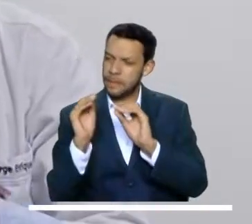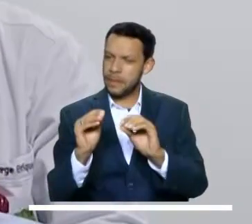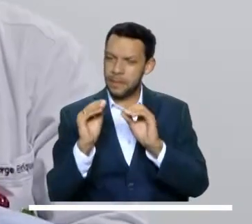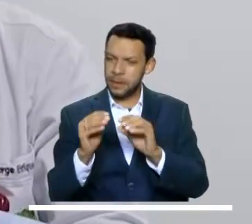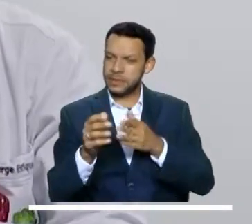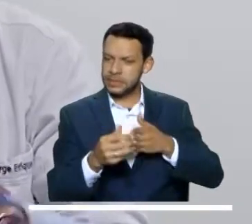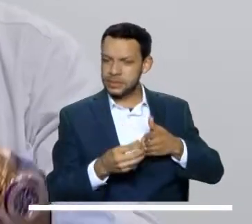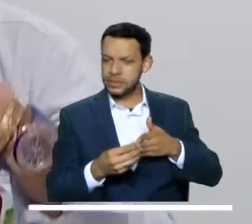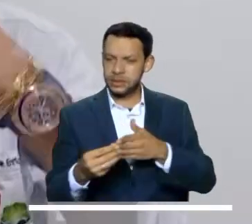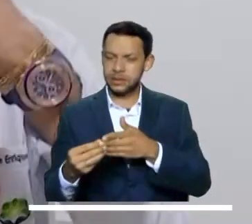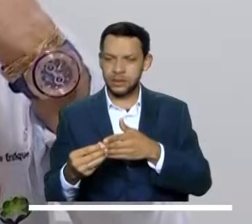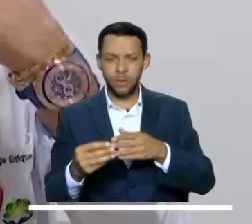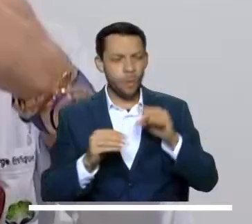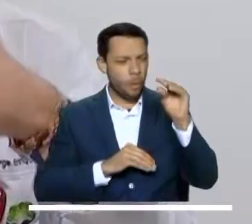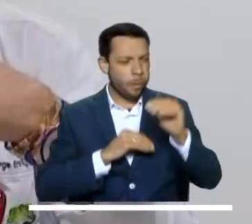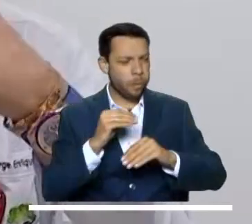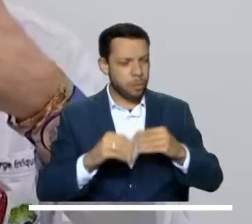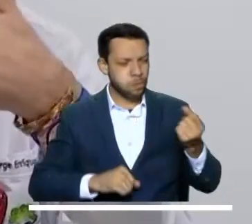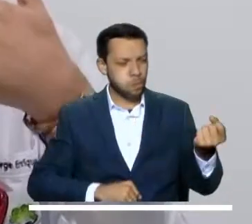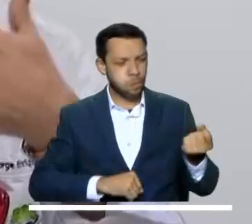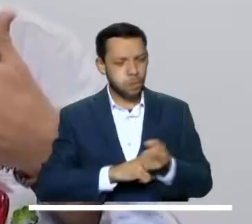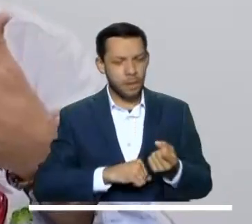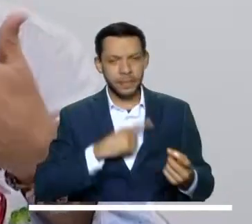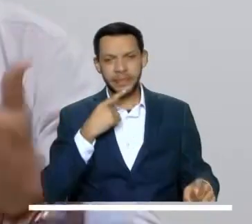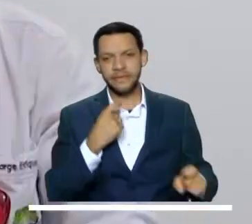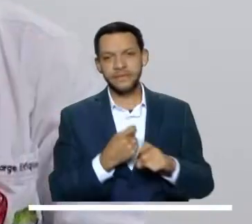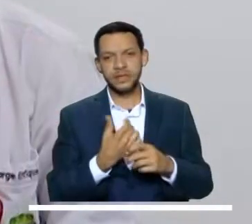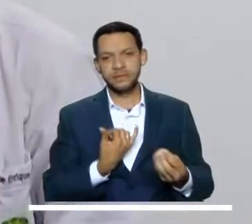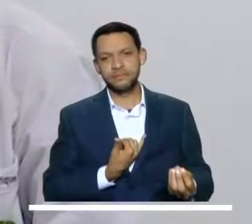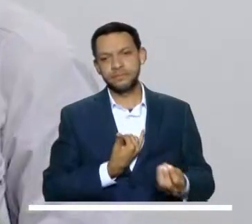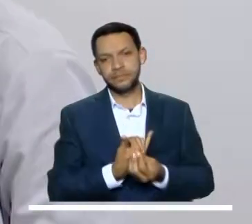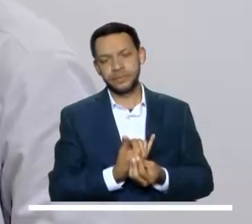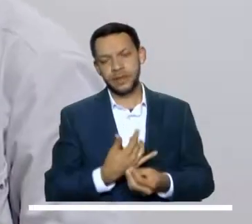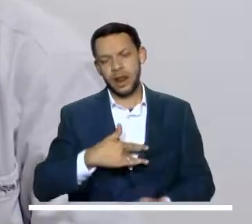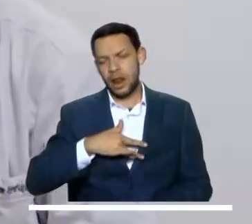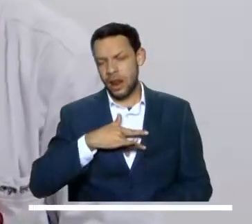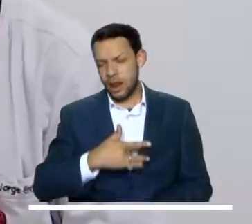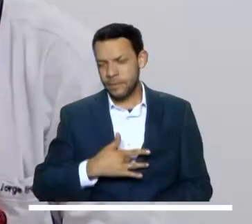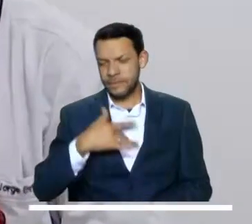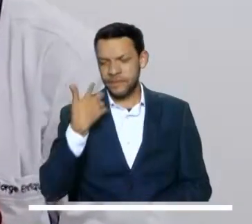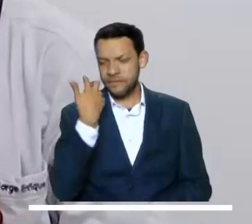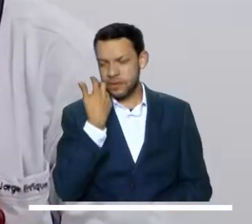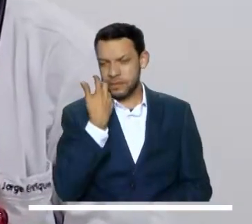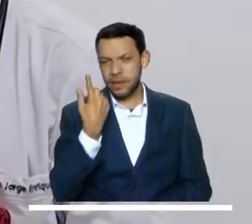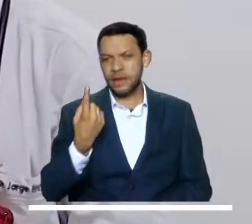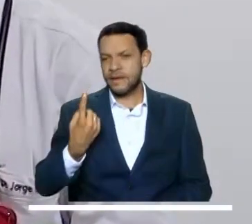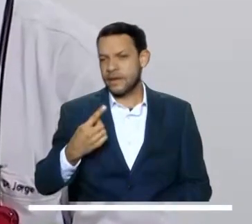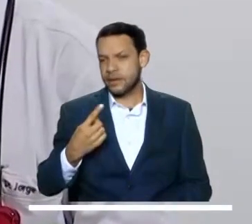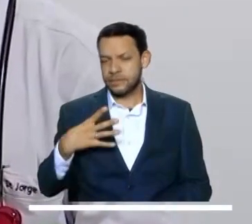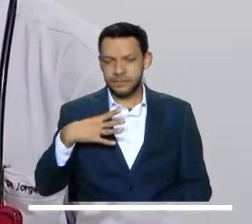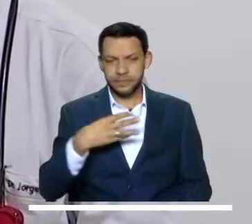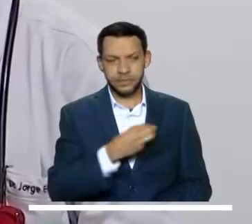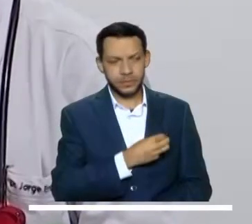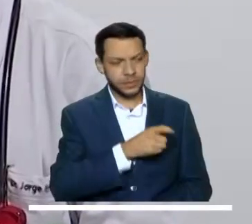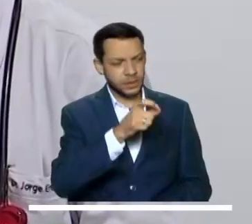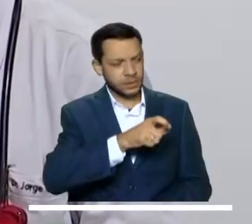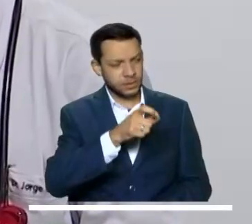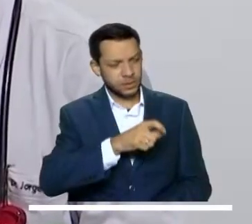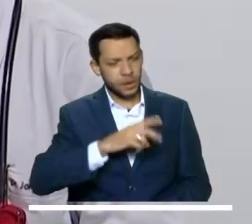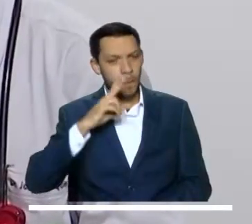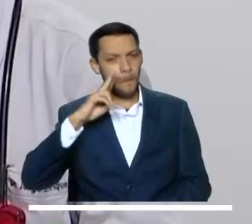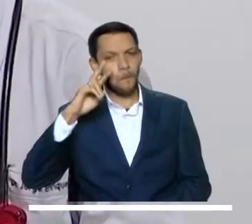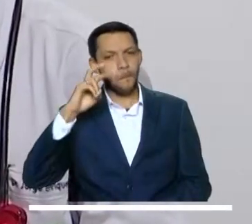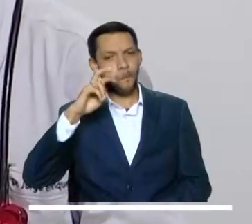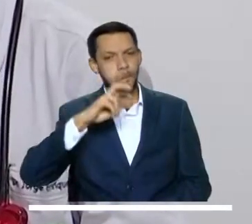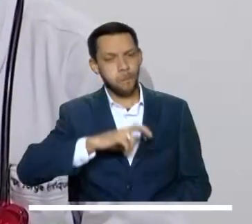tan importante y con una patología tan frecuente que es la enfermedad gastrointestinal. La gastroenterología es todo el estudio que abarca el